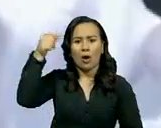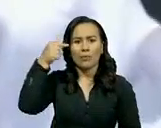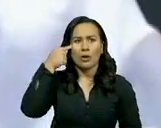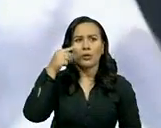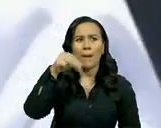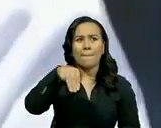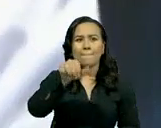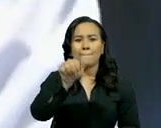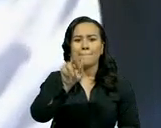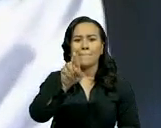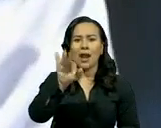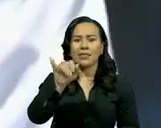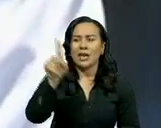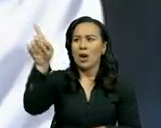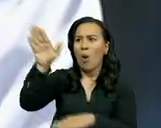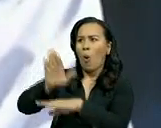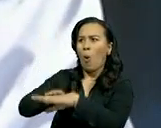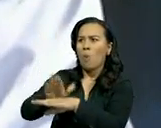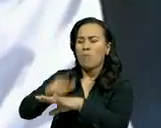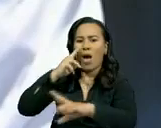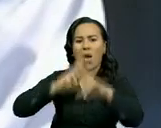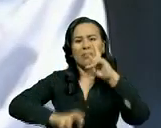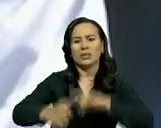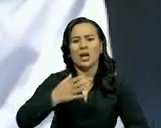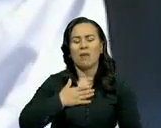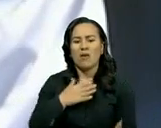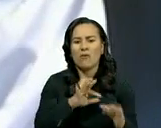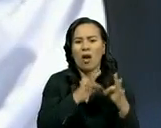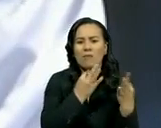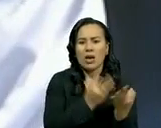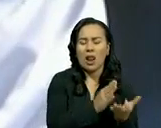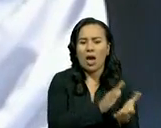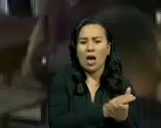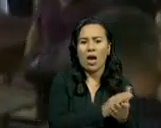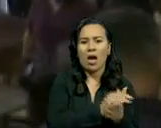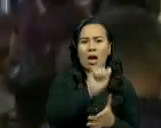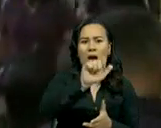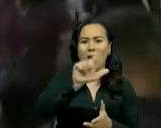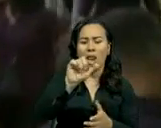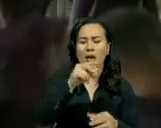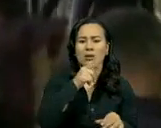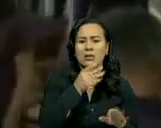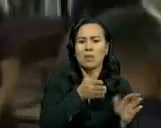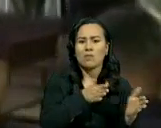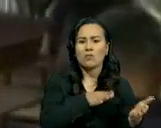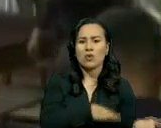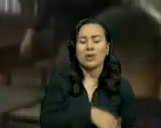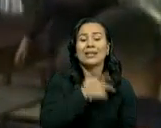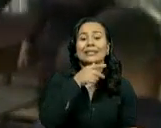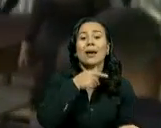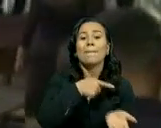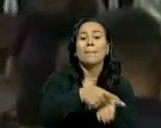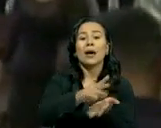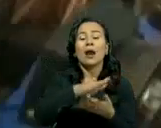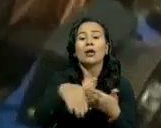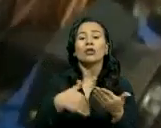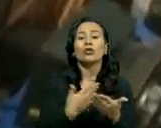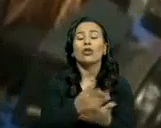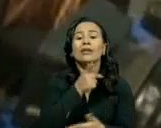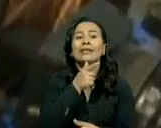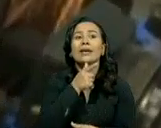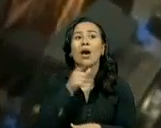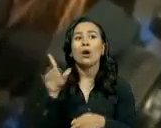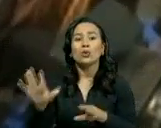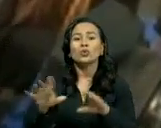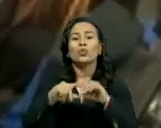lo señalan de haber estado detrás de las investigaciones contra García. Quien se hará cargo de todo el protocolo será el